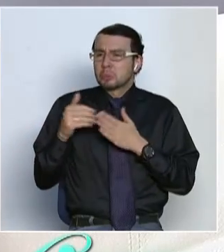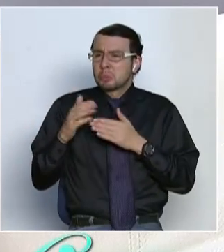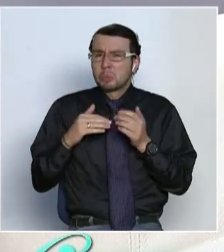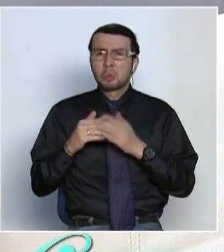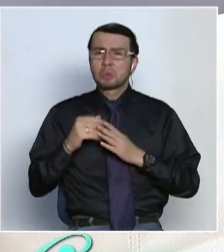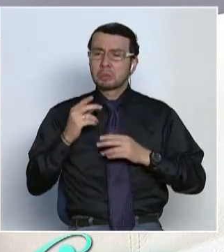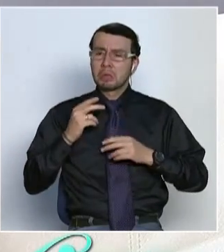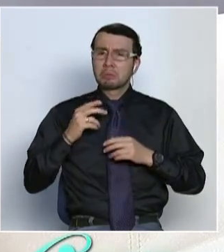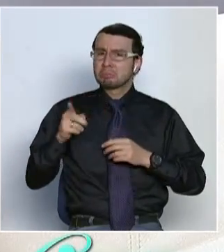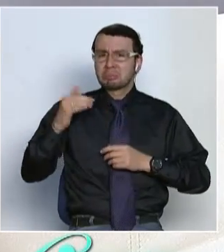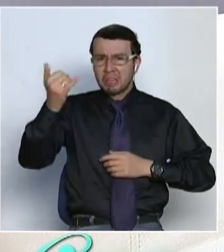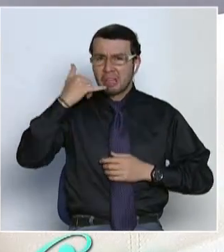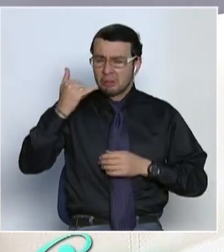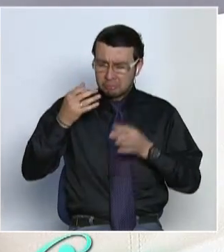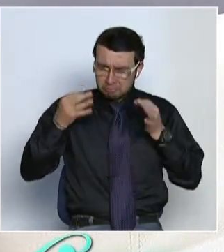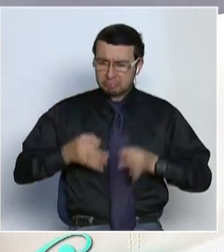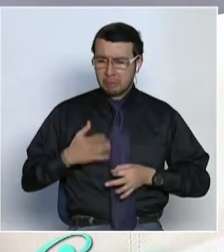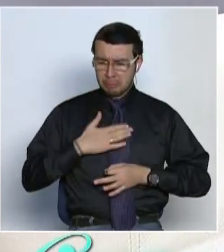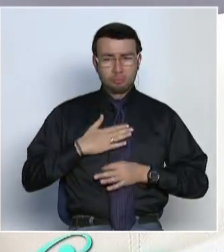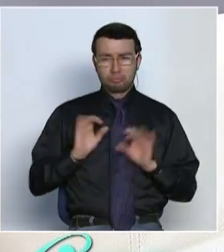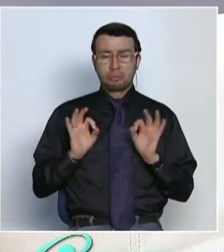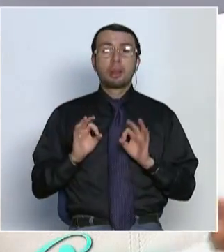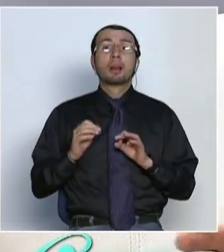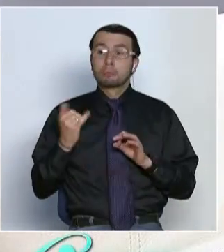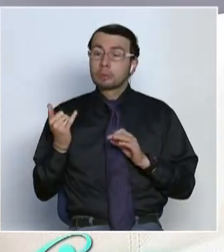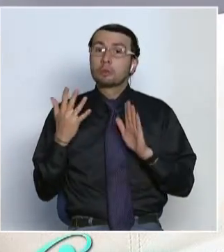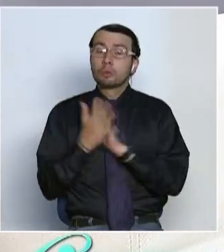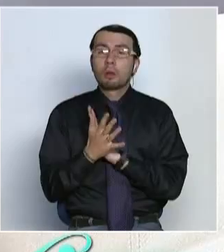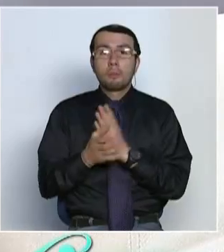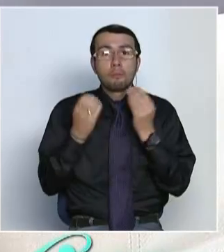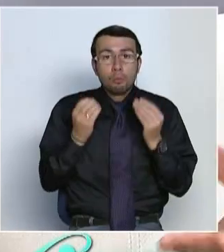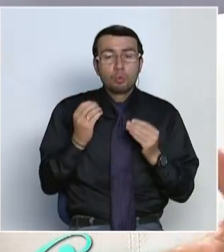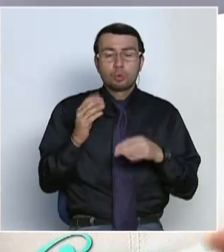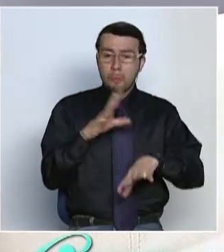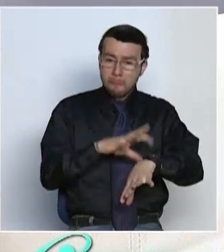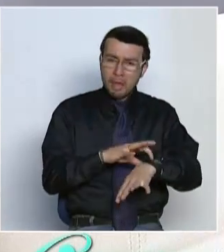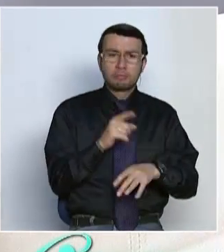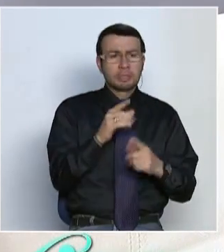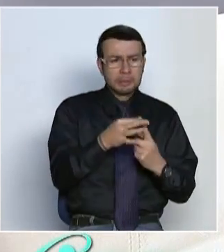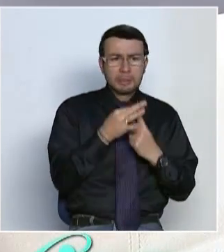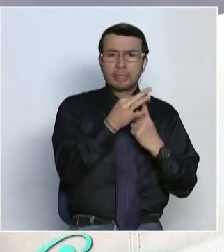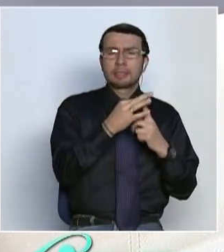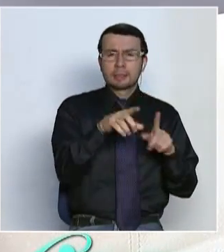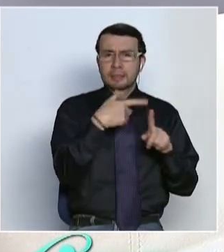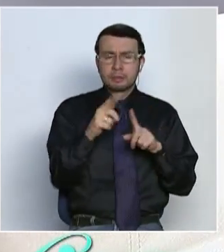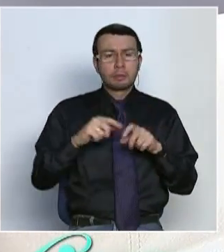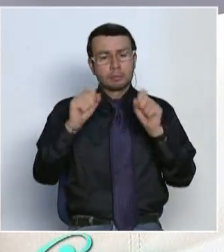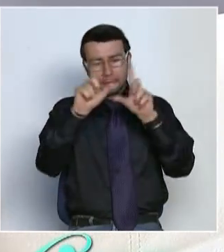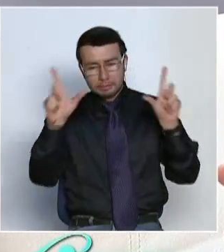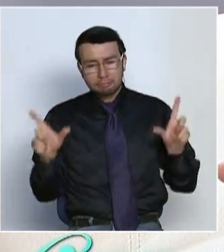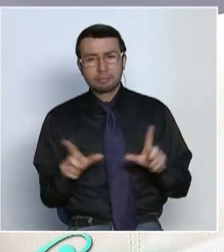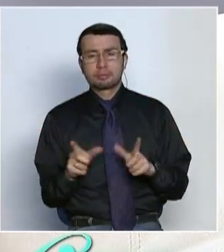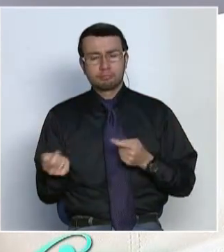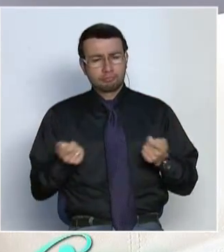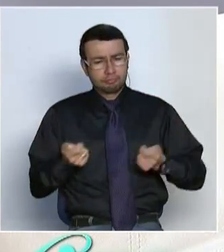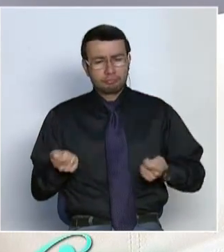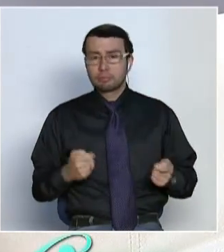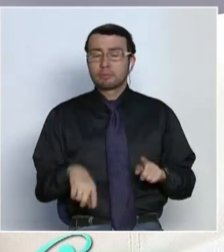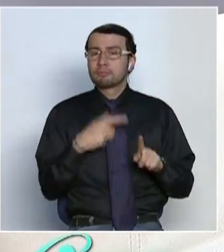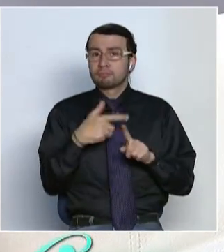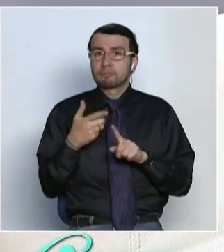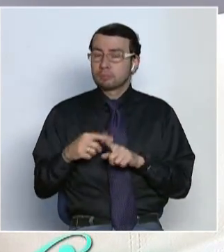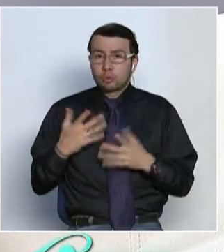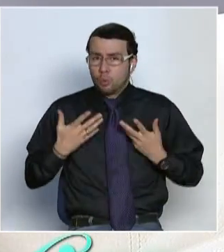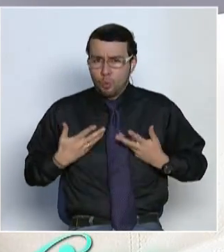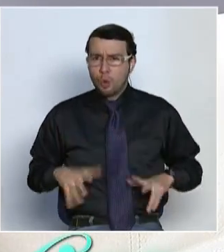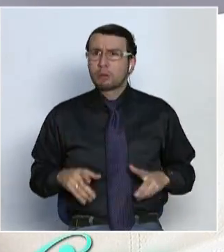teléfonos, porque lo que hacemos acá es contarles que hay muchos médicos, que hay muchas especialidades, que hay exámenes de laboratorio, que hay ayudas diagnósticas en